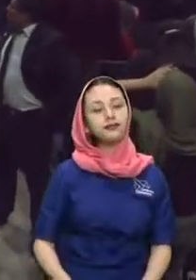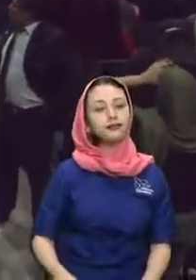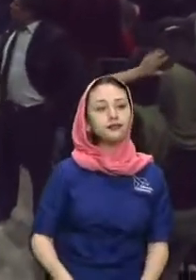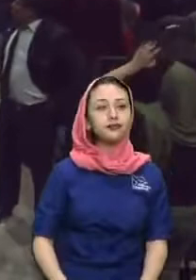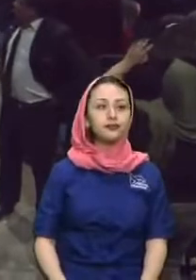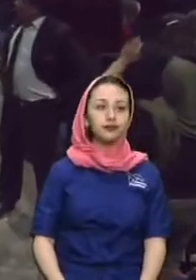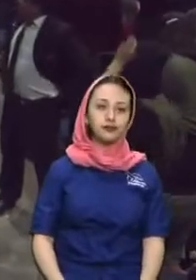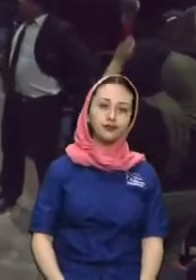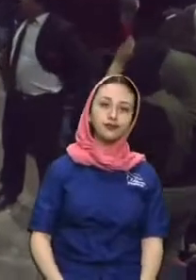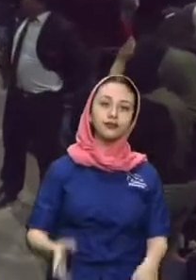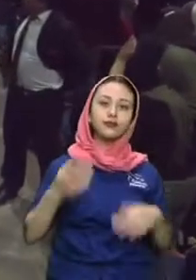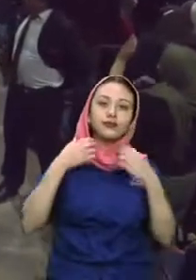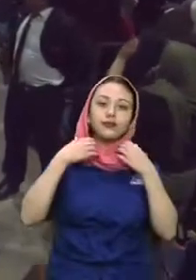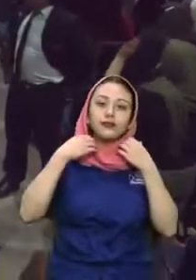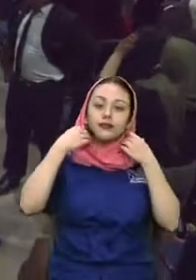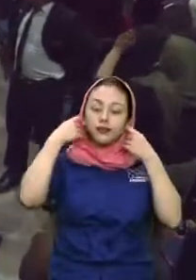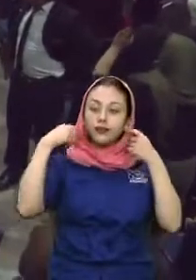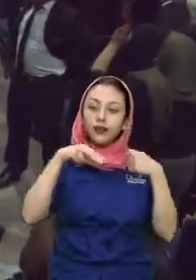por favor.